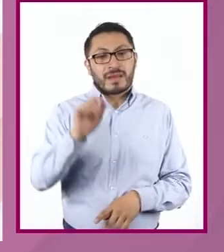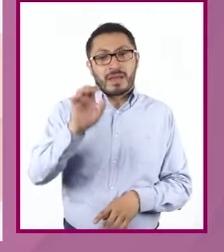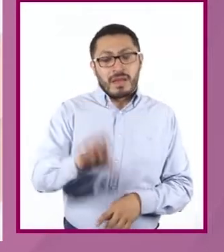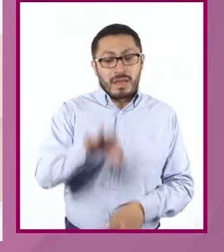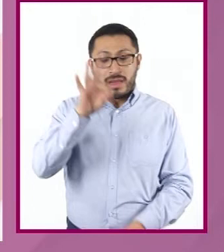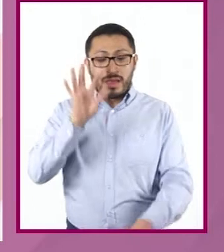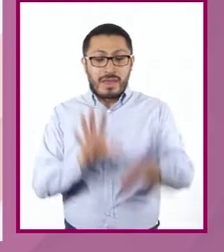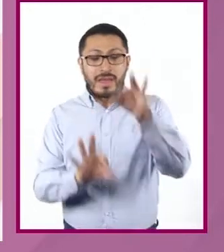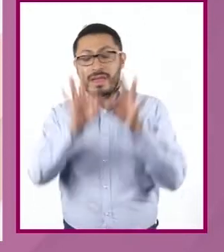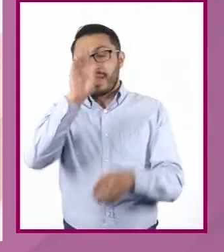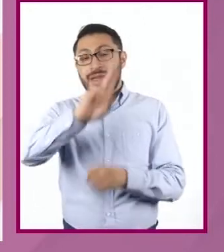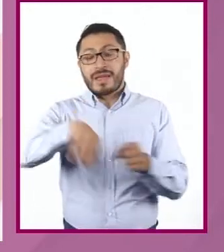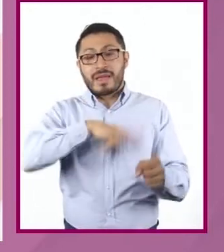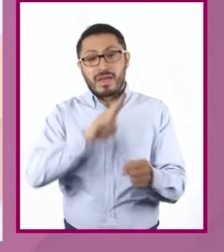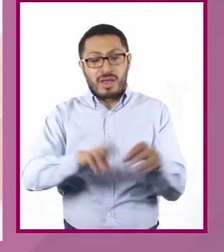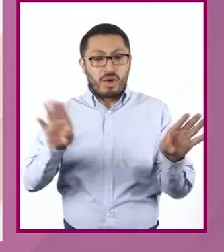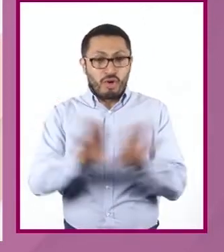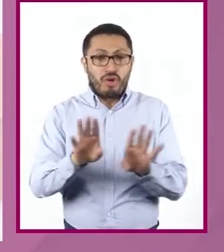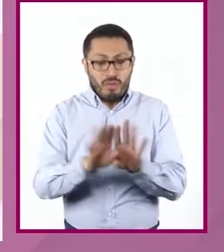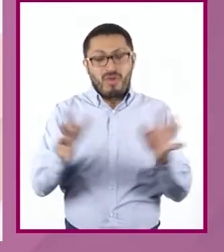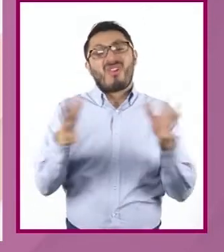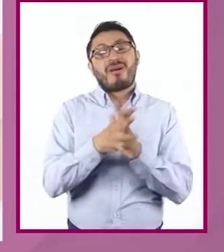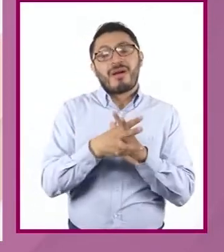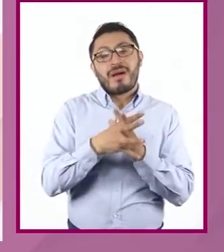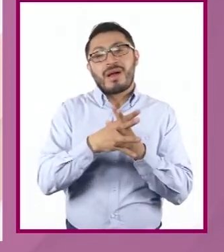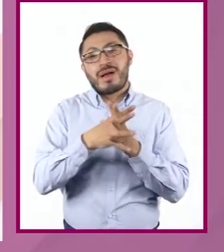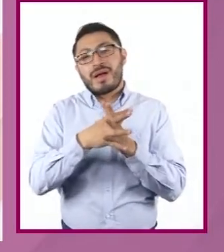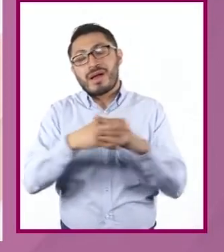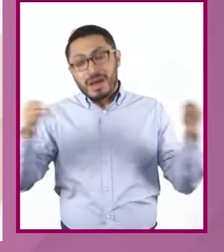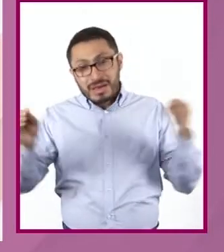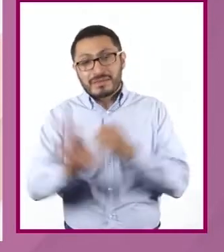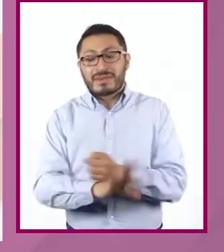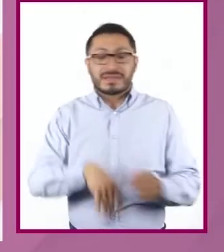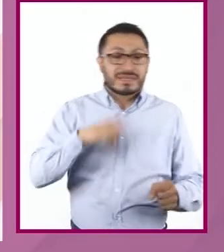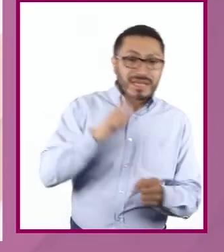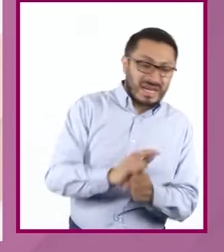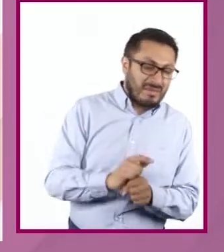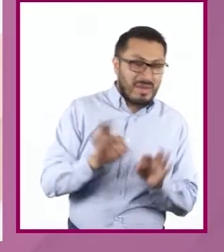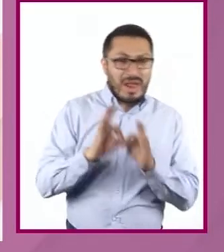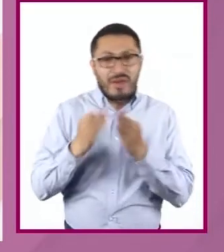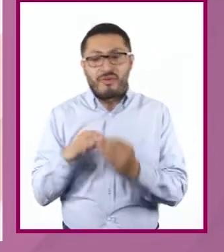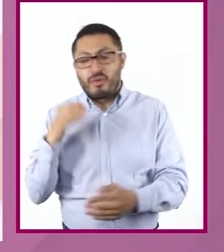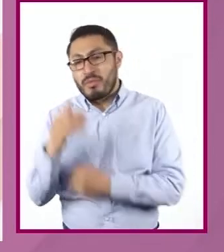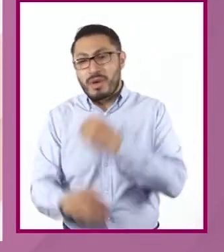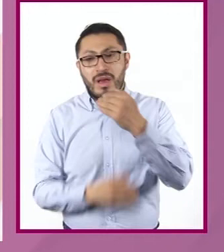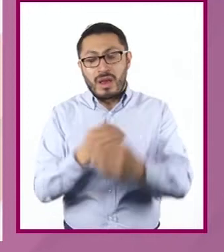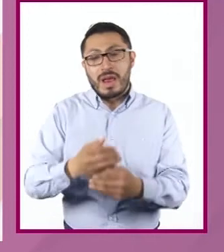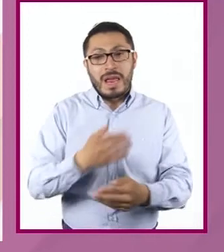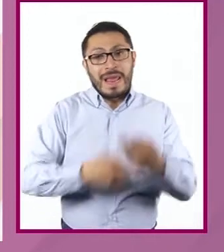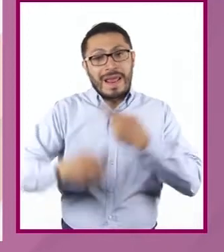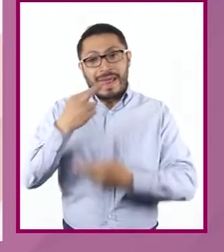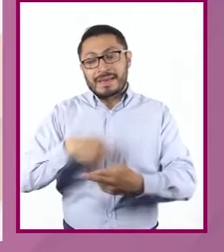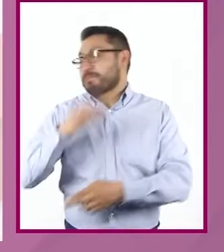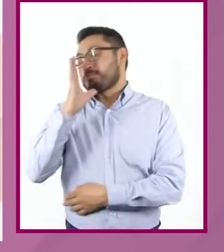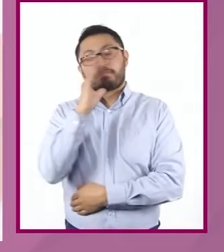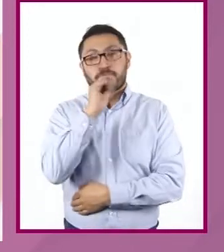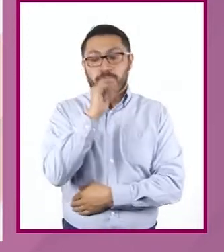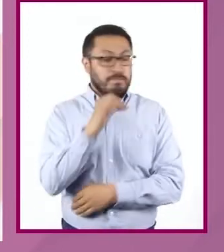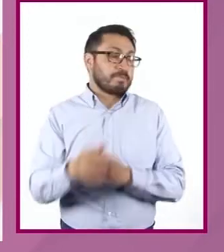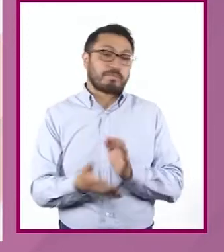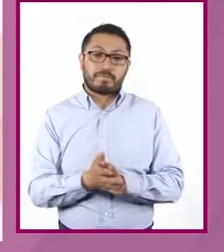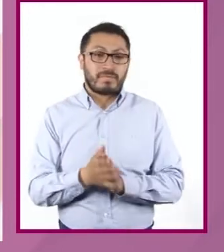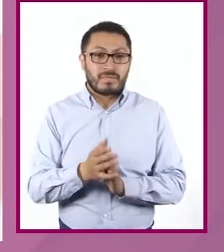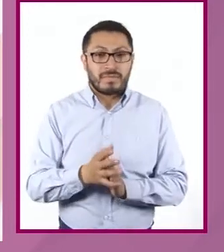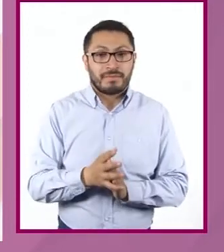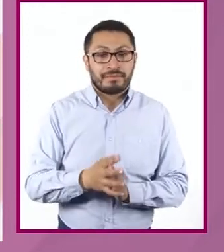que provocaba la extinción y los procesos de cambio progresivo e irreversible de las especies. A finales